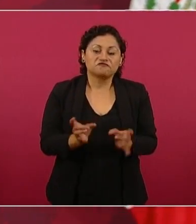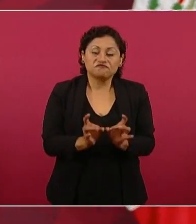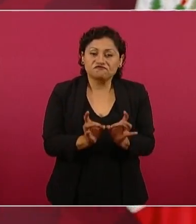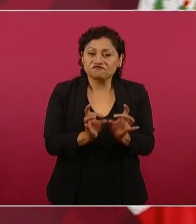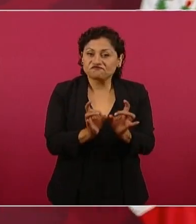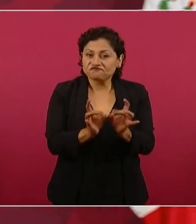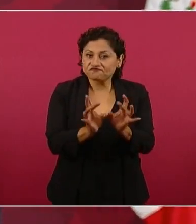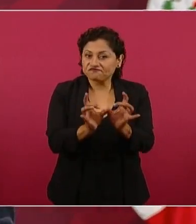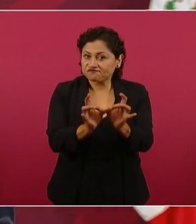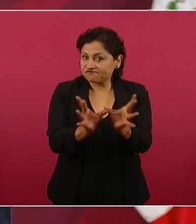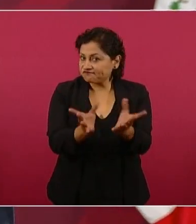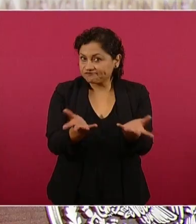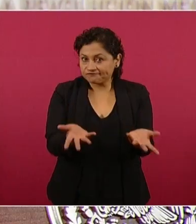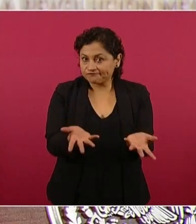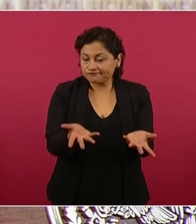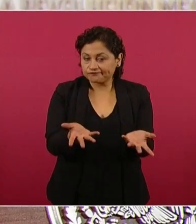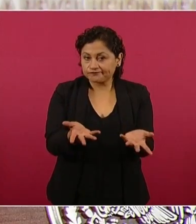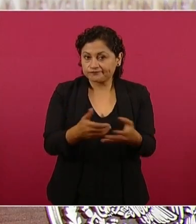circunstancias.